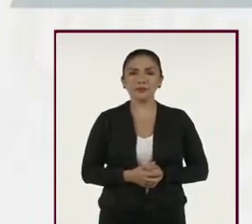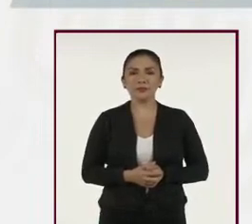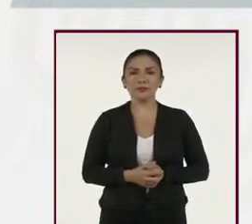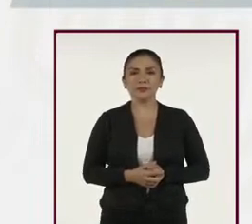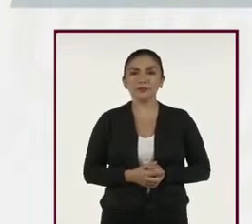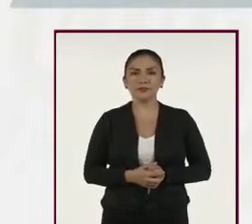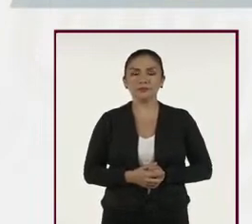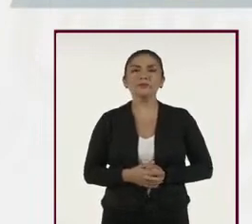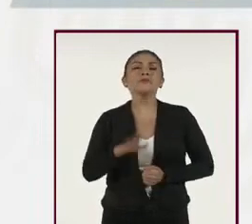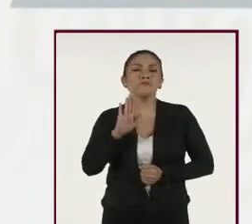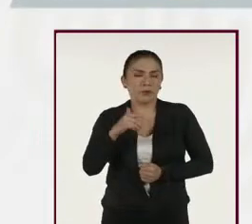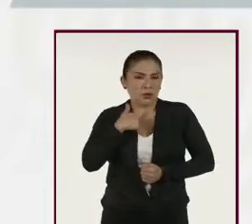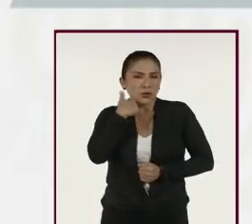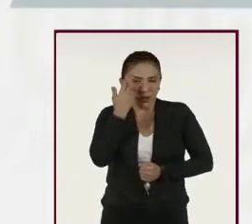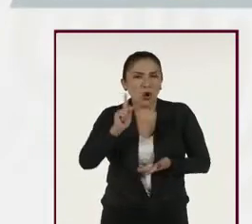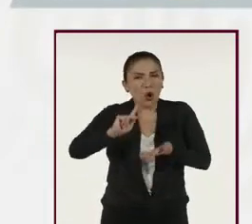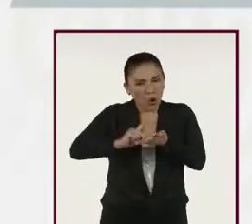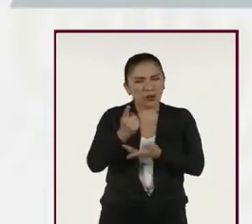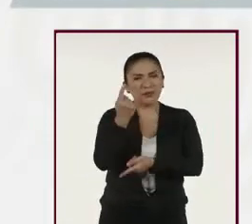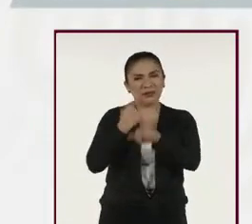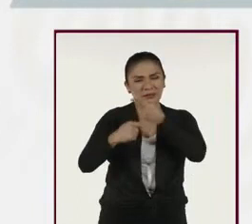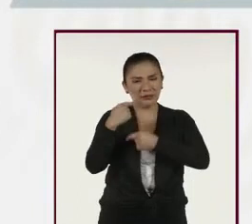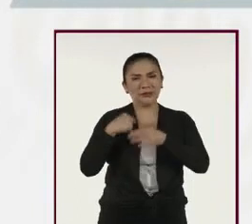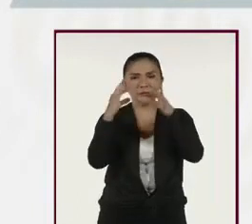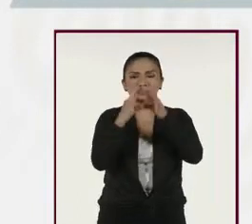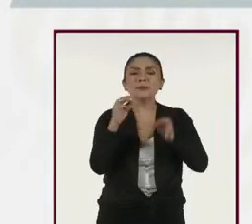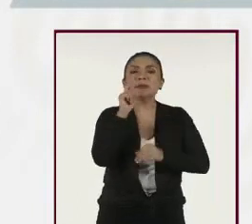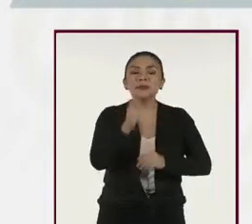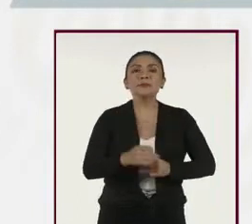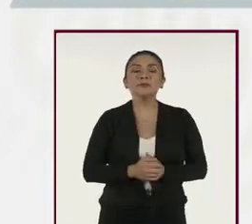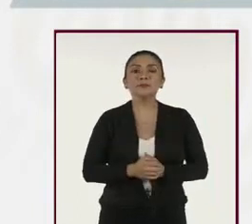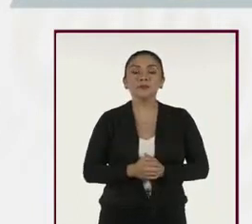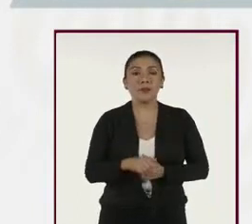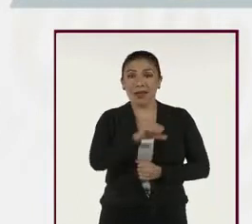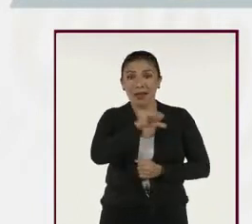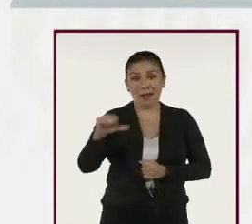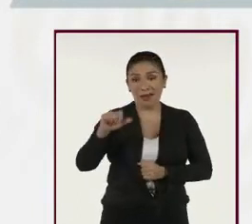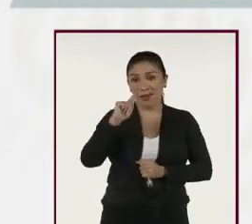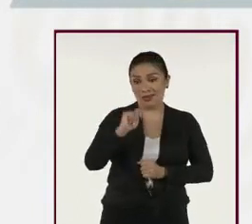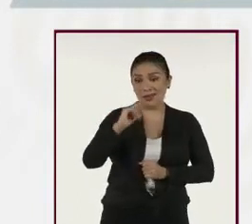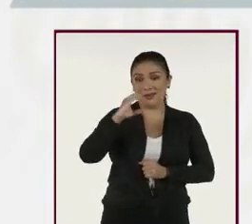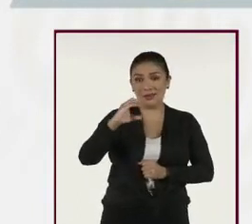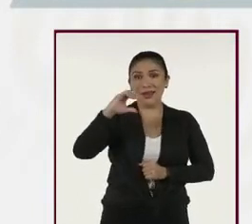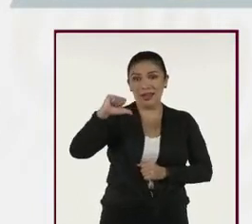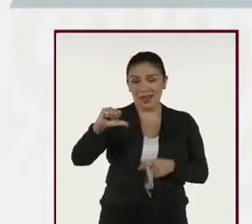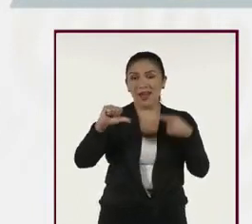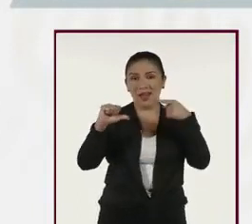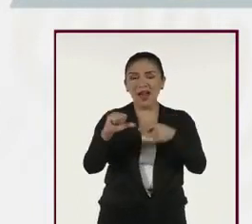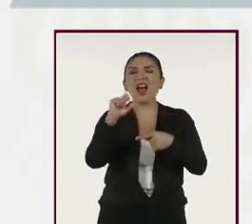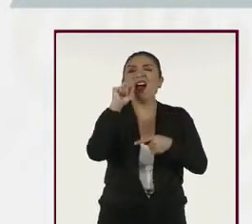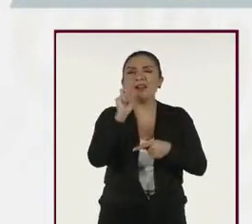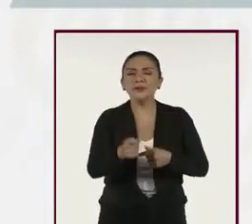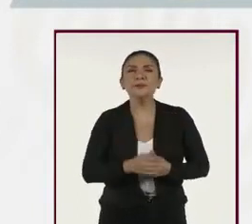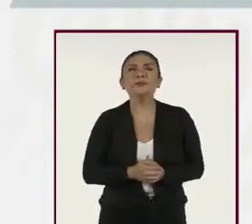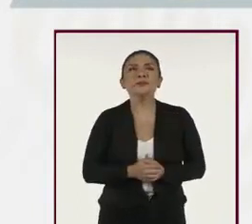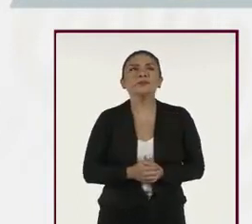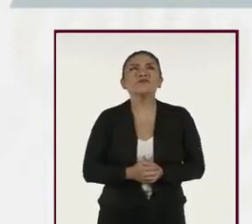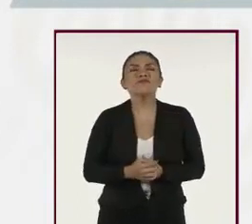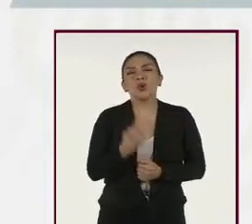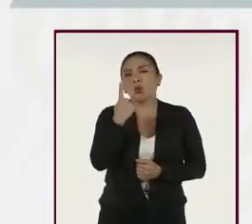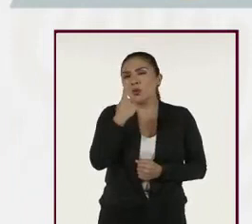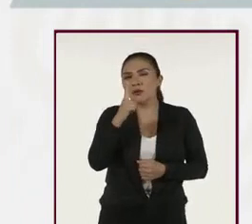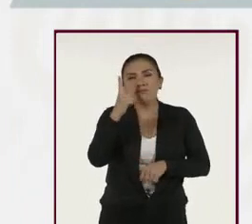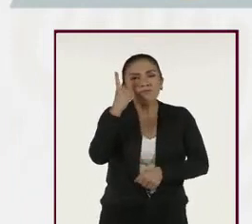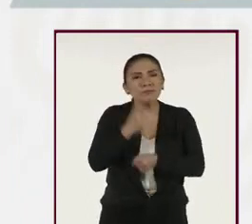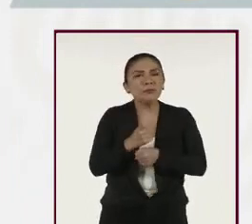Algo que quisiera también que retomáramos en este punto es que los trastornos de la conducta alimentaria son una de las